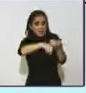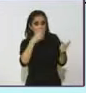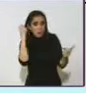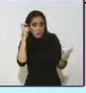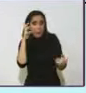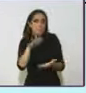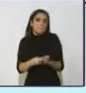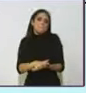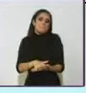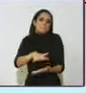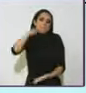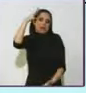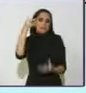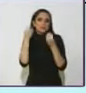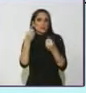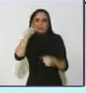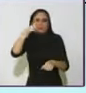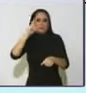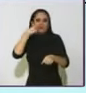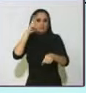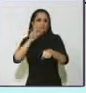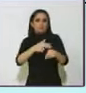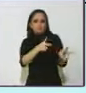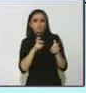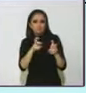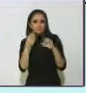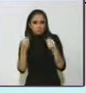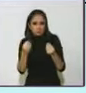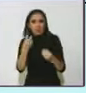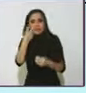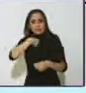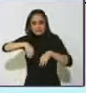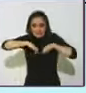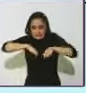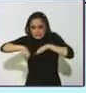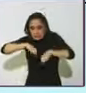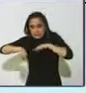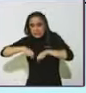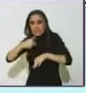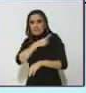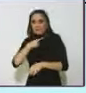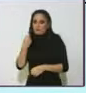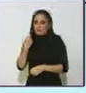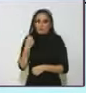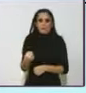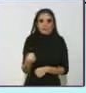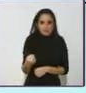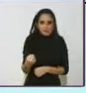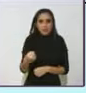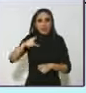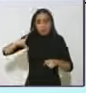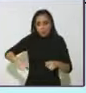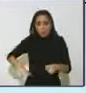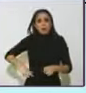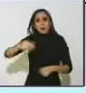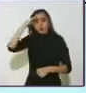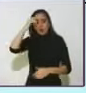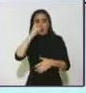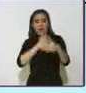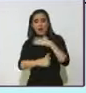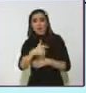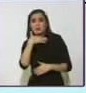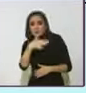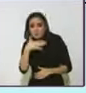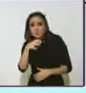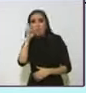buena parte de las de los delitos menores tenemos que trabajar y tenemos tener mano dura en mi gobierno no va a haber corrupción y